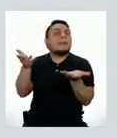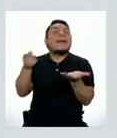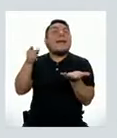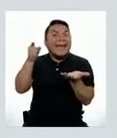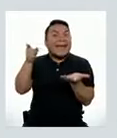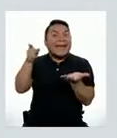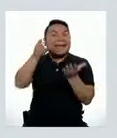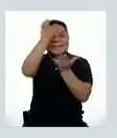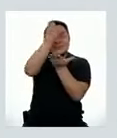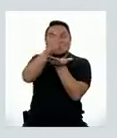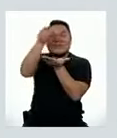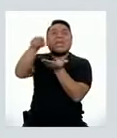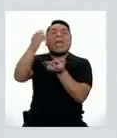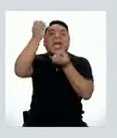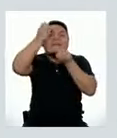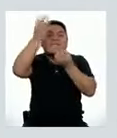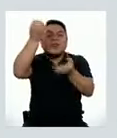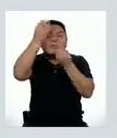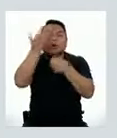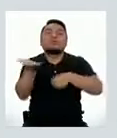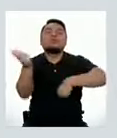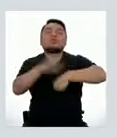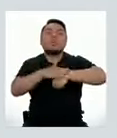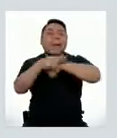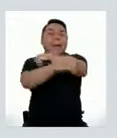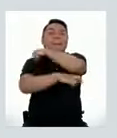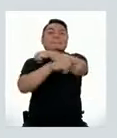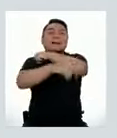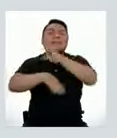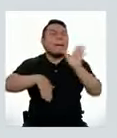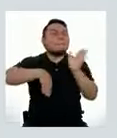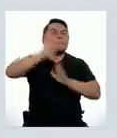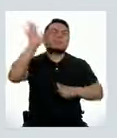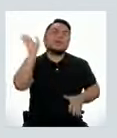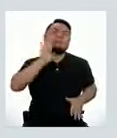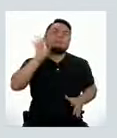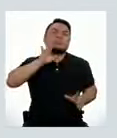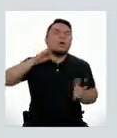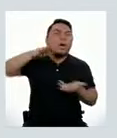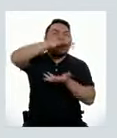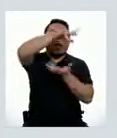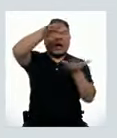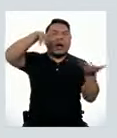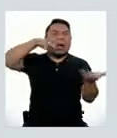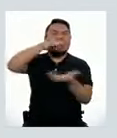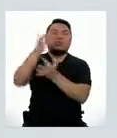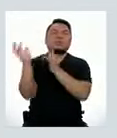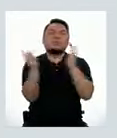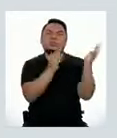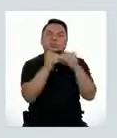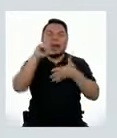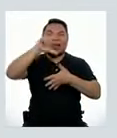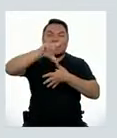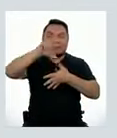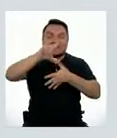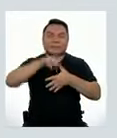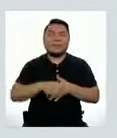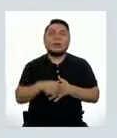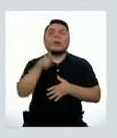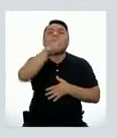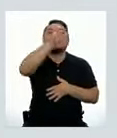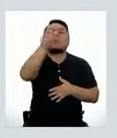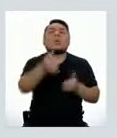El gráfico nos brinda información sobre los países que tienen mayor contaminación de aire en América Latina. ¿Cuál es el país con